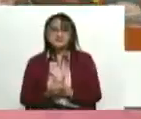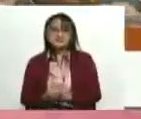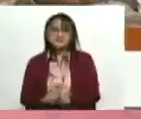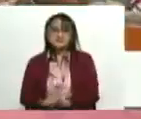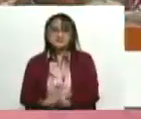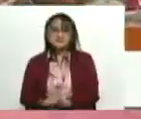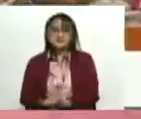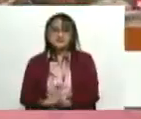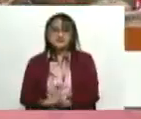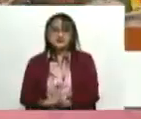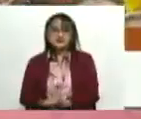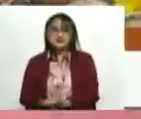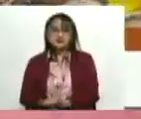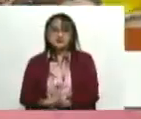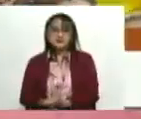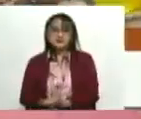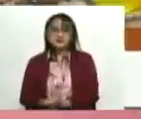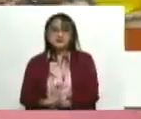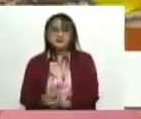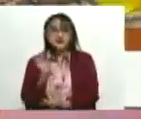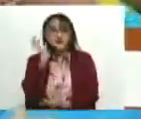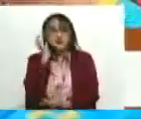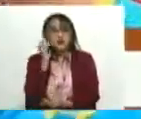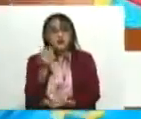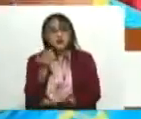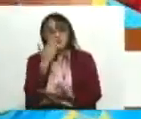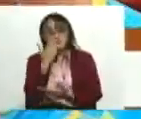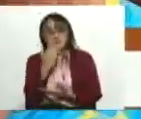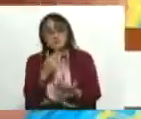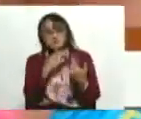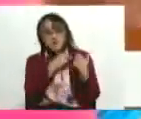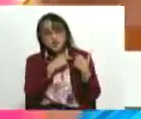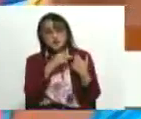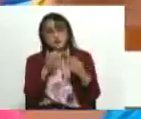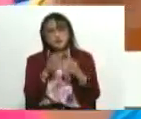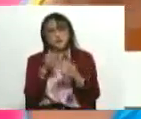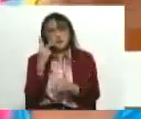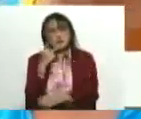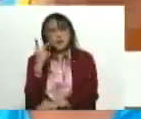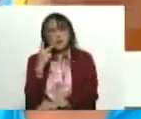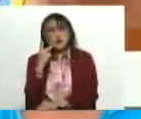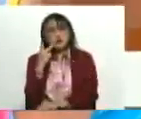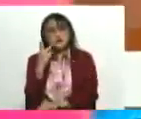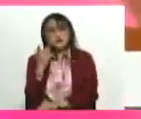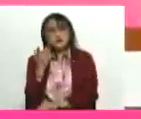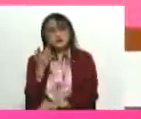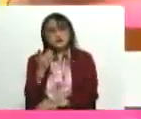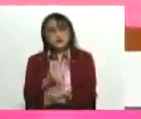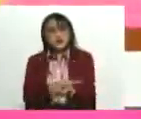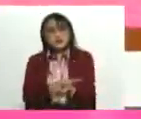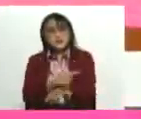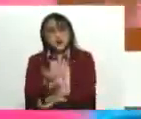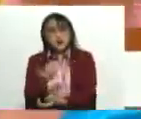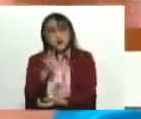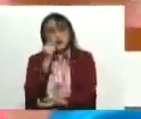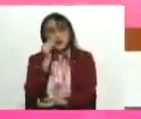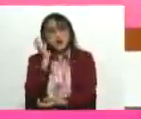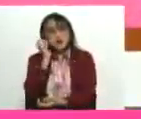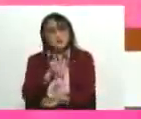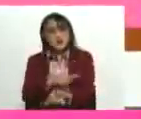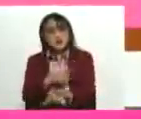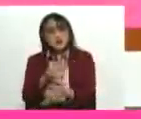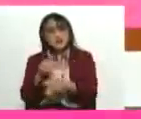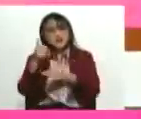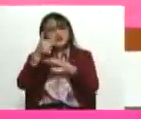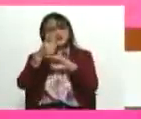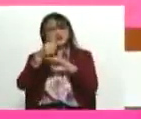Las mujeres están al frente de las tareas del partido, ahí no hay pele. Yo le he dicho, mire, hermanos y hermanas, yo le he dicho a la dirección